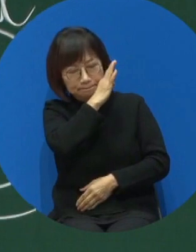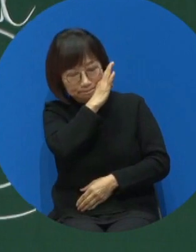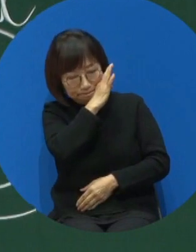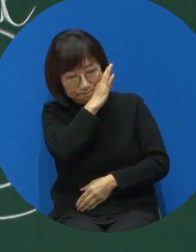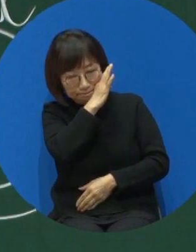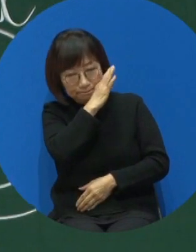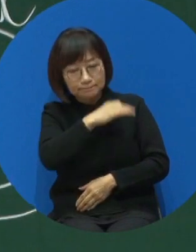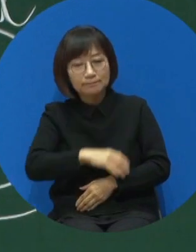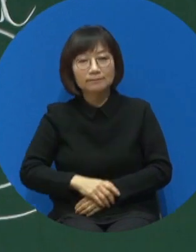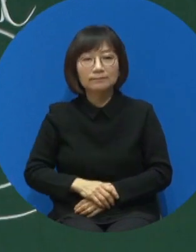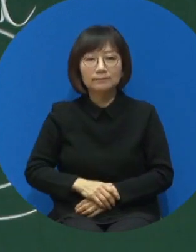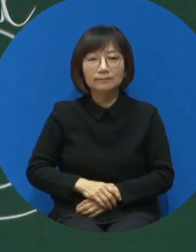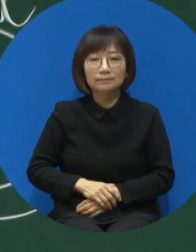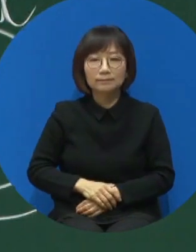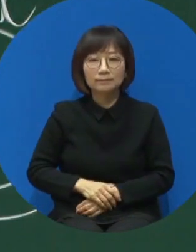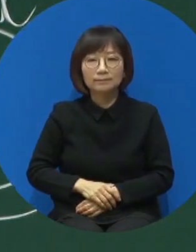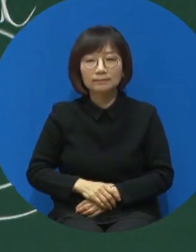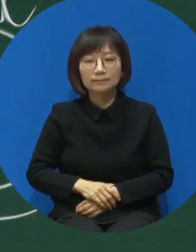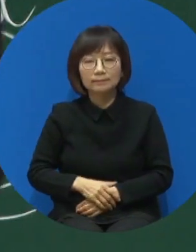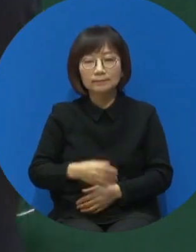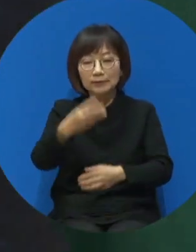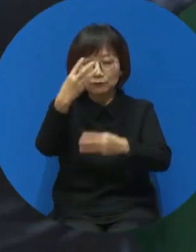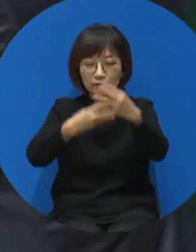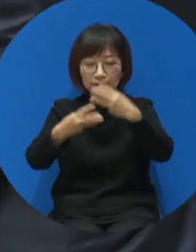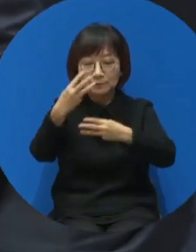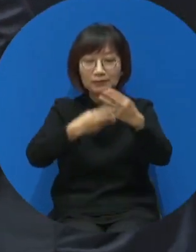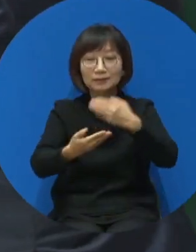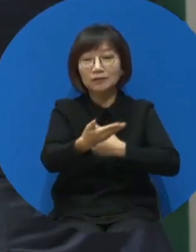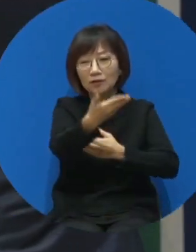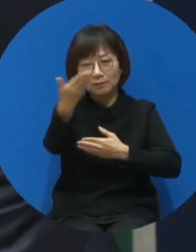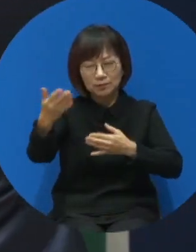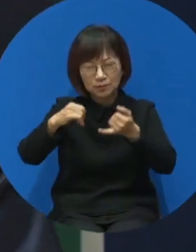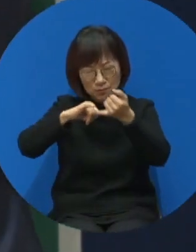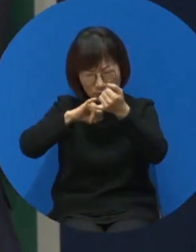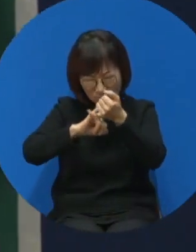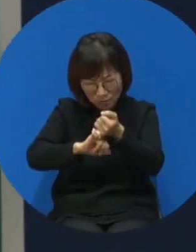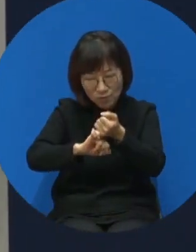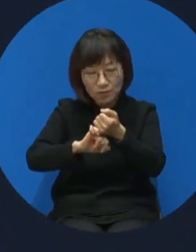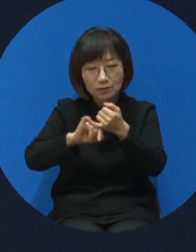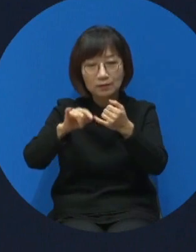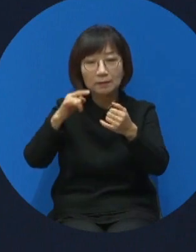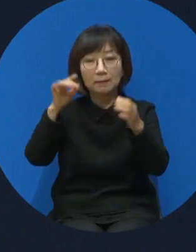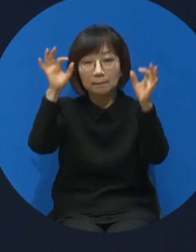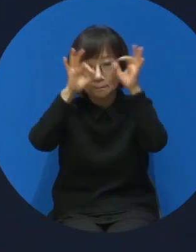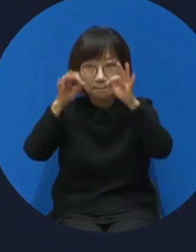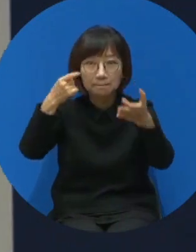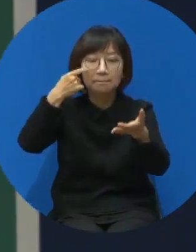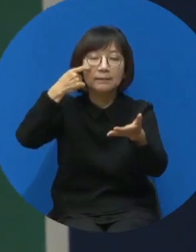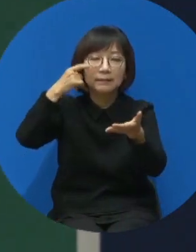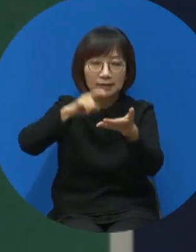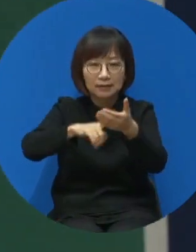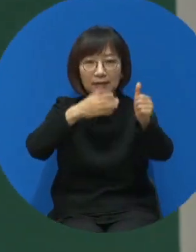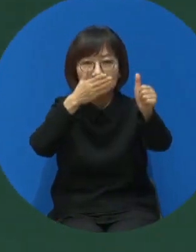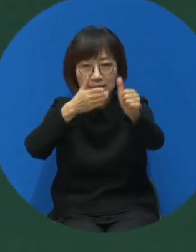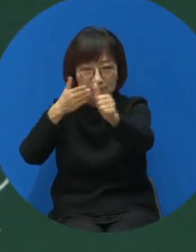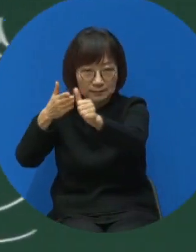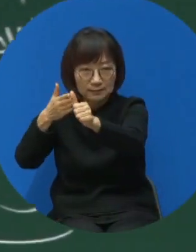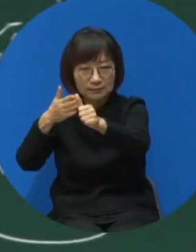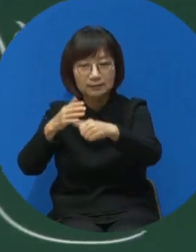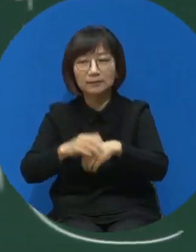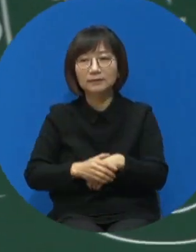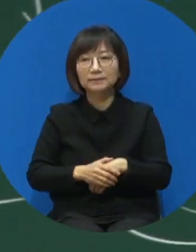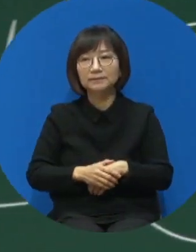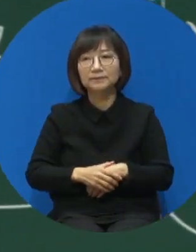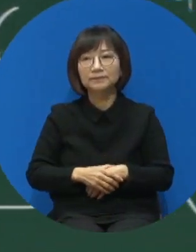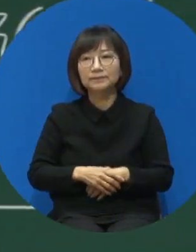oxlade cuando son remanentes deben de buscar está incondicionalmente o técnica como lo pueden buscar 'la charca'